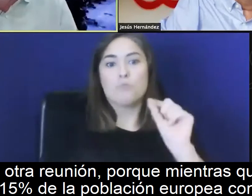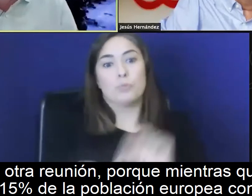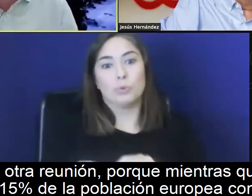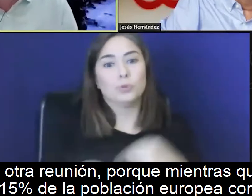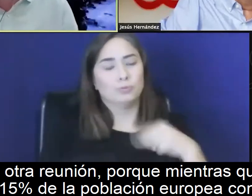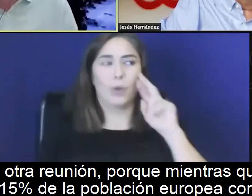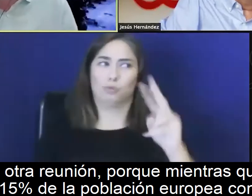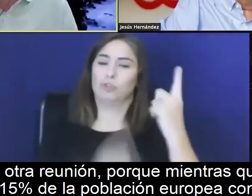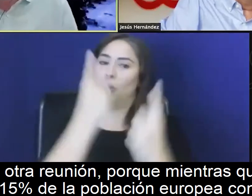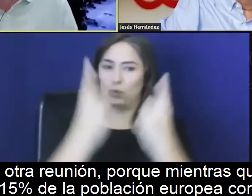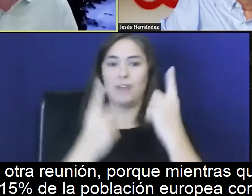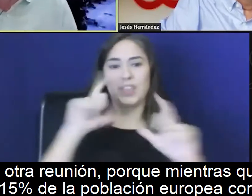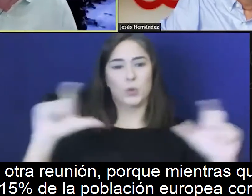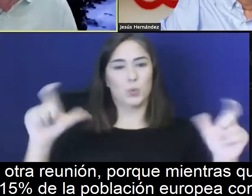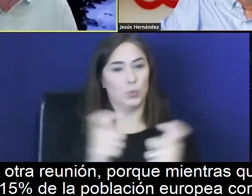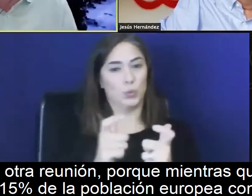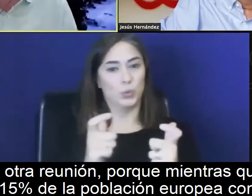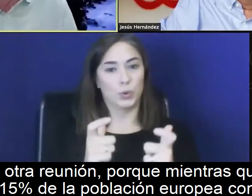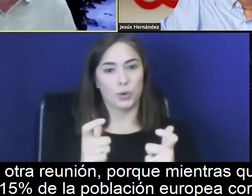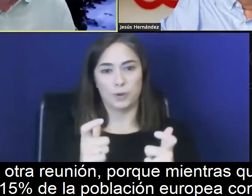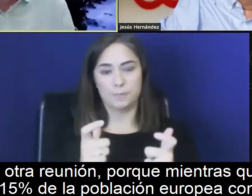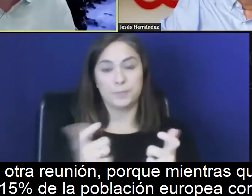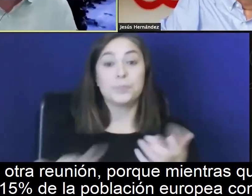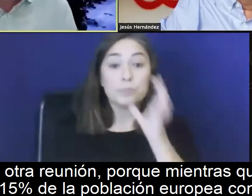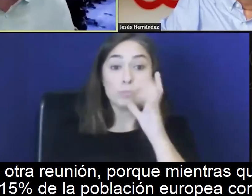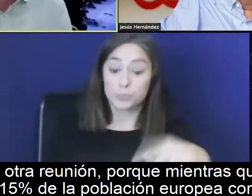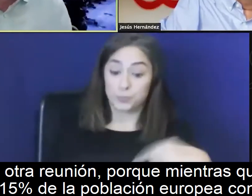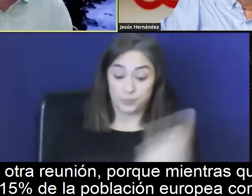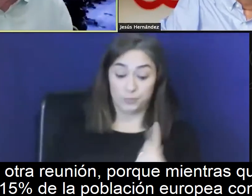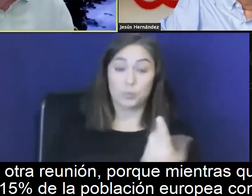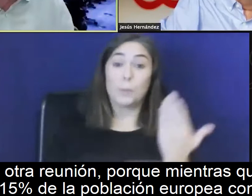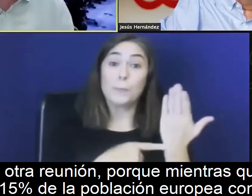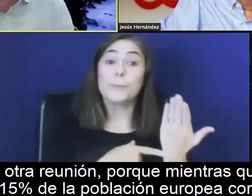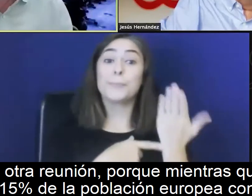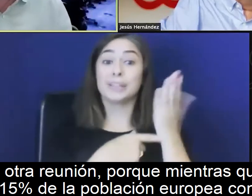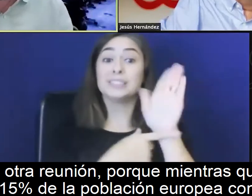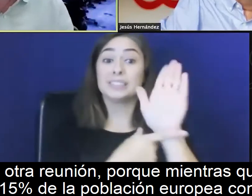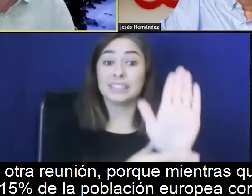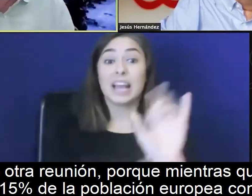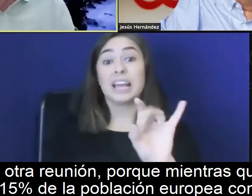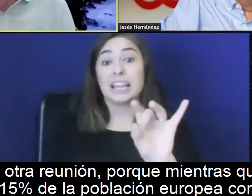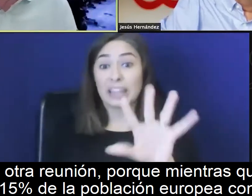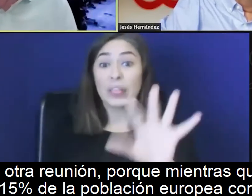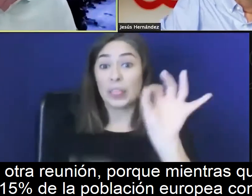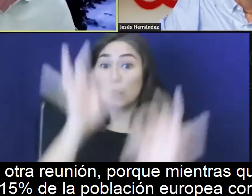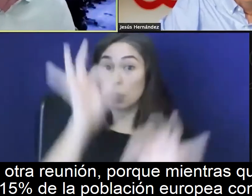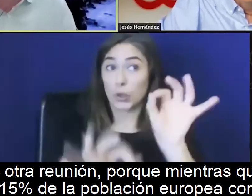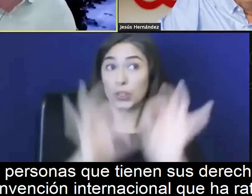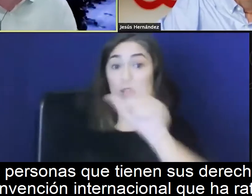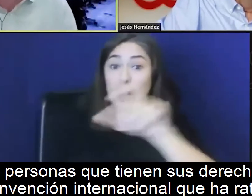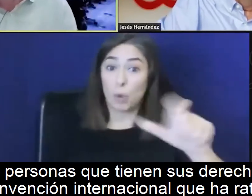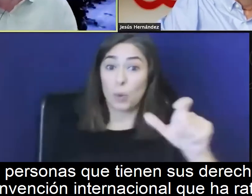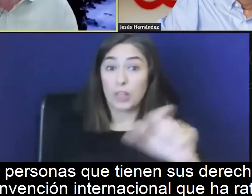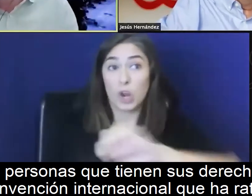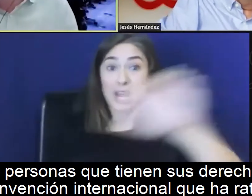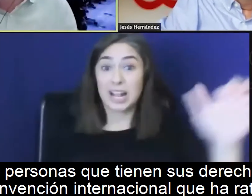reunión, porque mientras que nosotros representamos al 15% de la población europea con discapacidad,